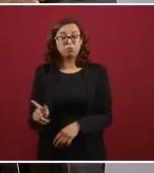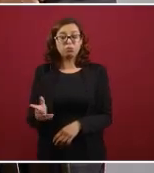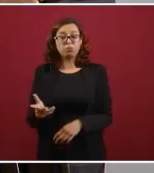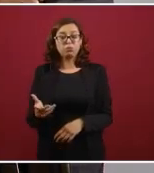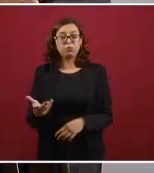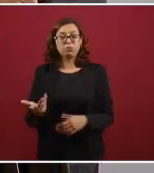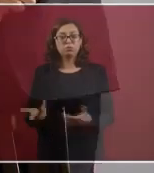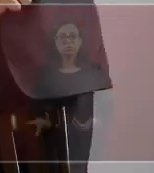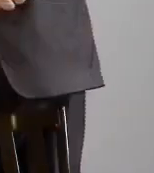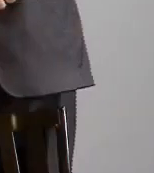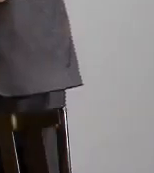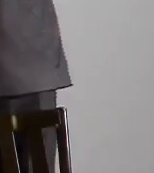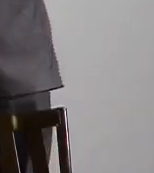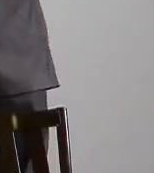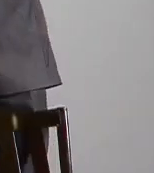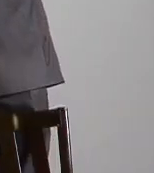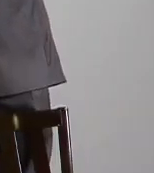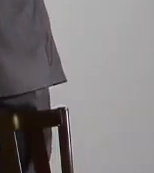sin consigna.